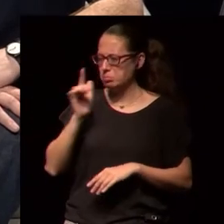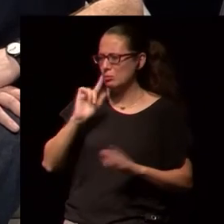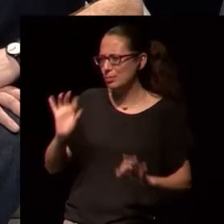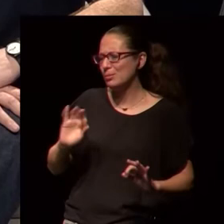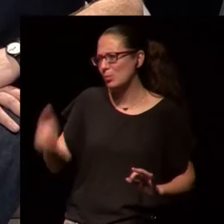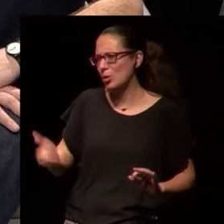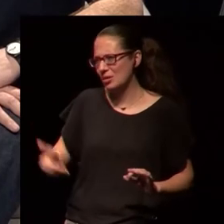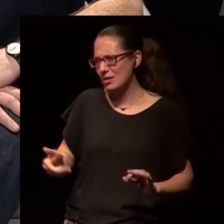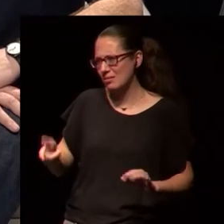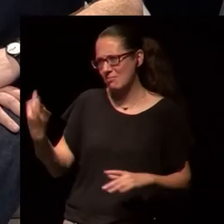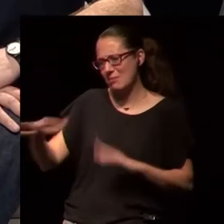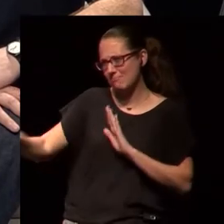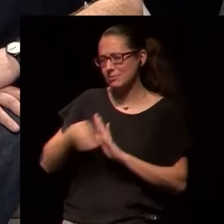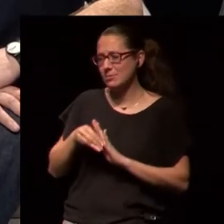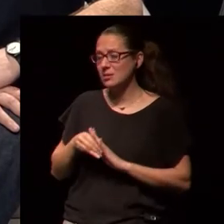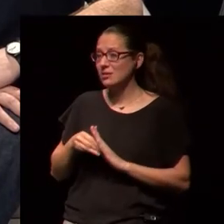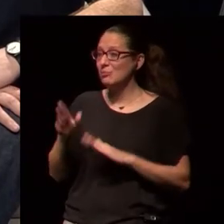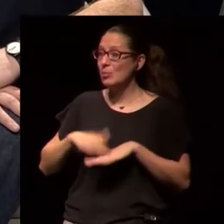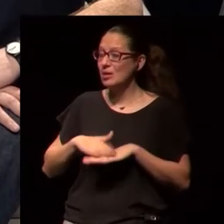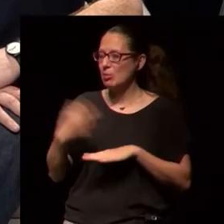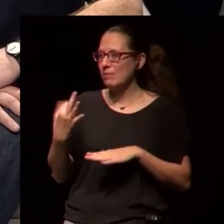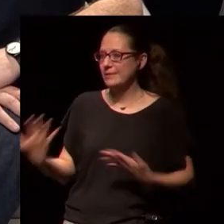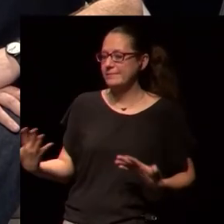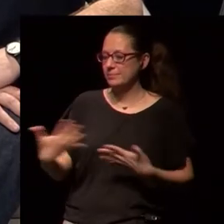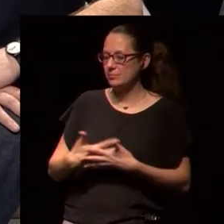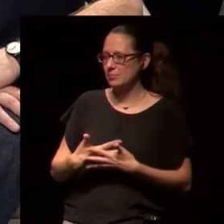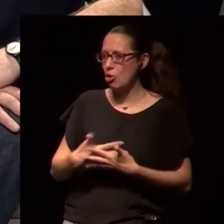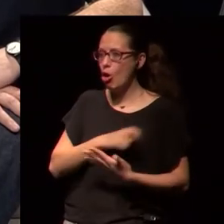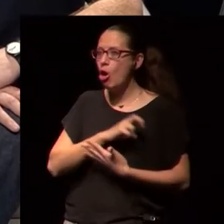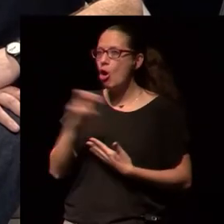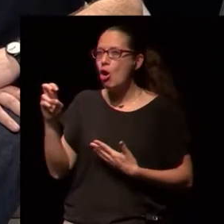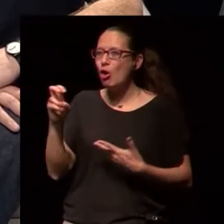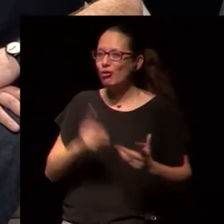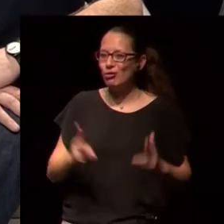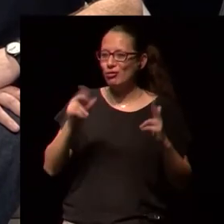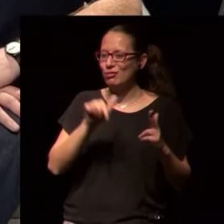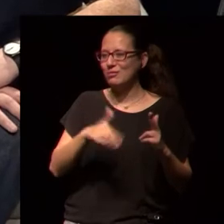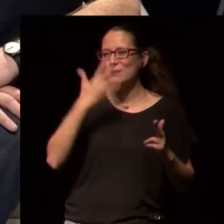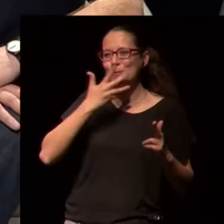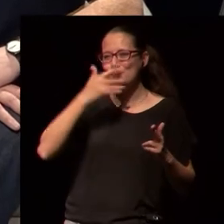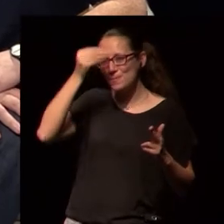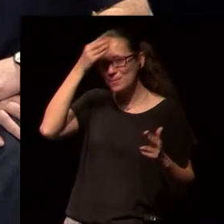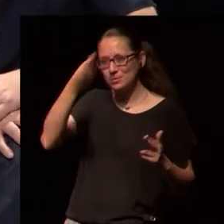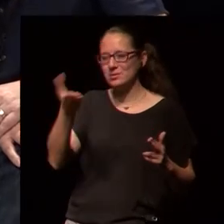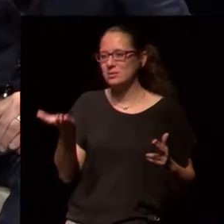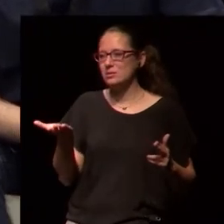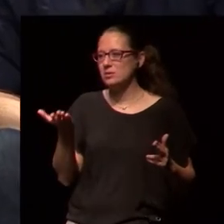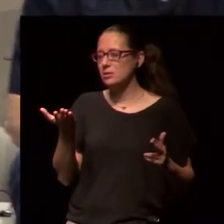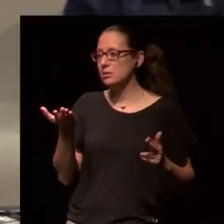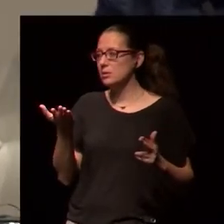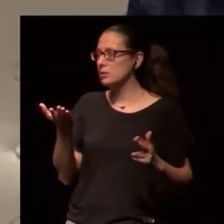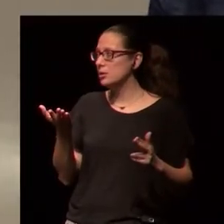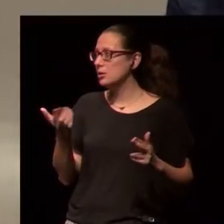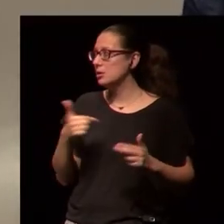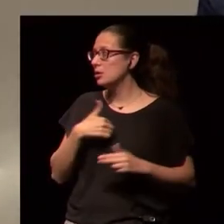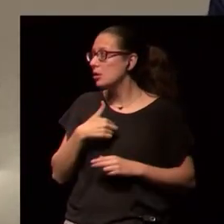menos conjugarlo con otra capa de conocimientos que creo